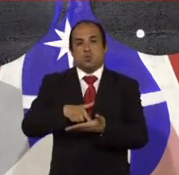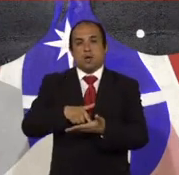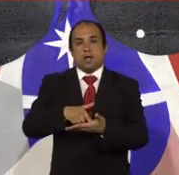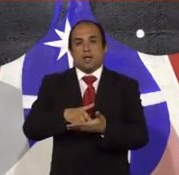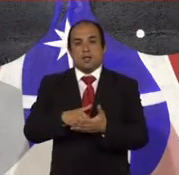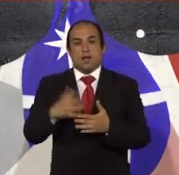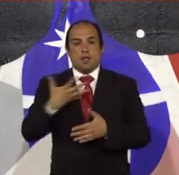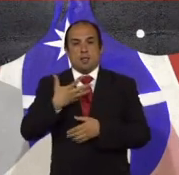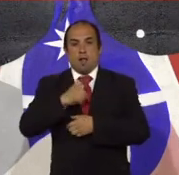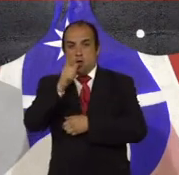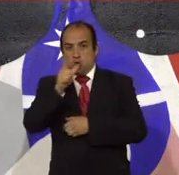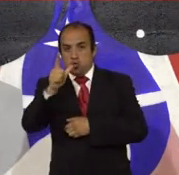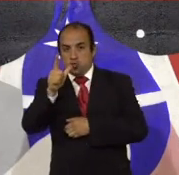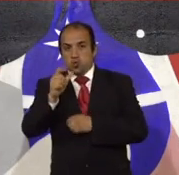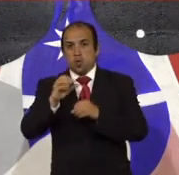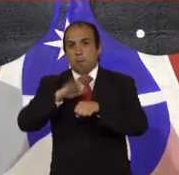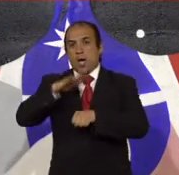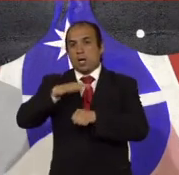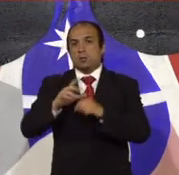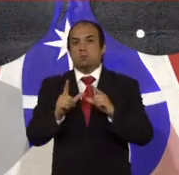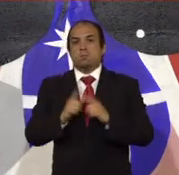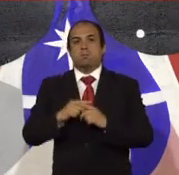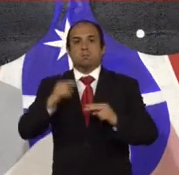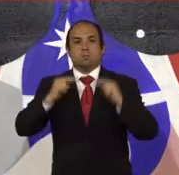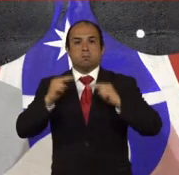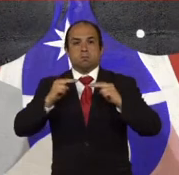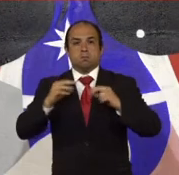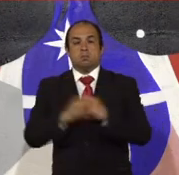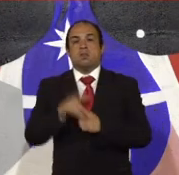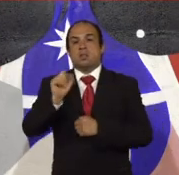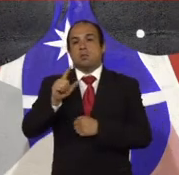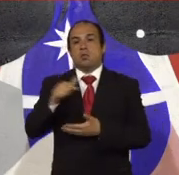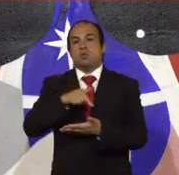los niveles de alumbrado, también un lugar donde